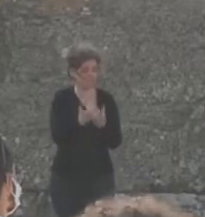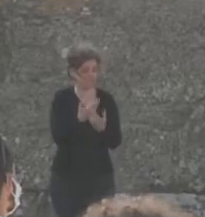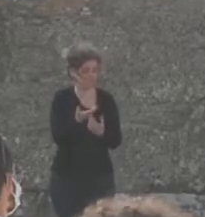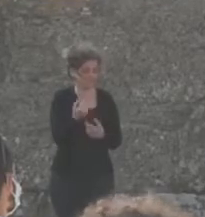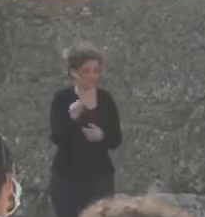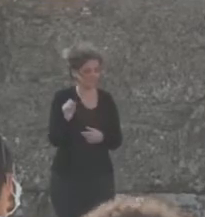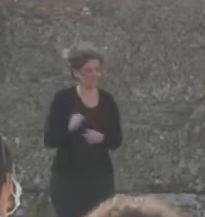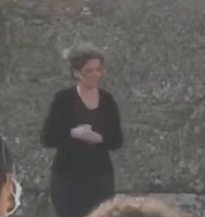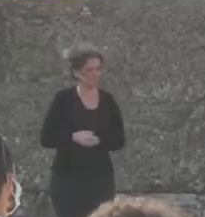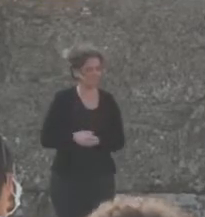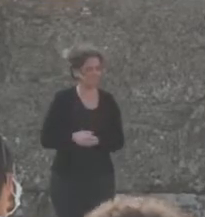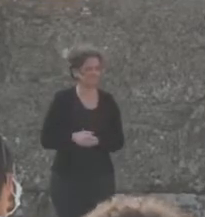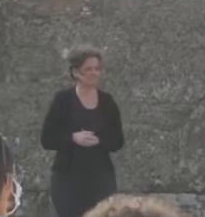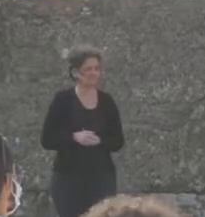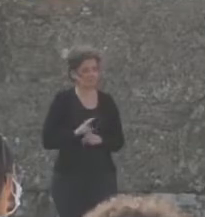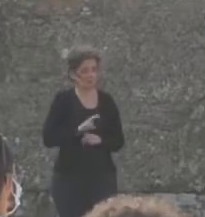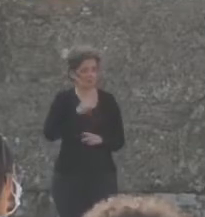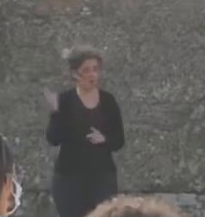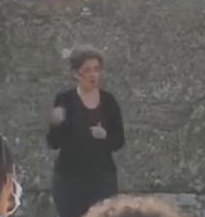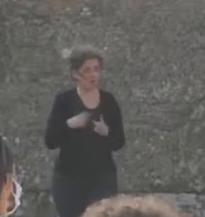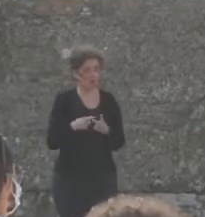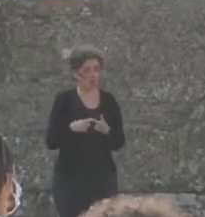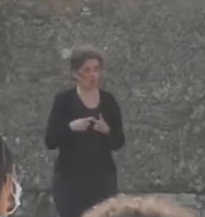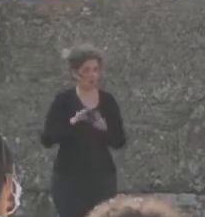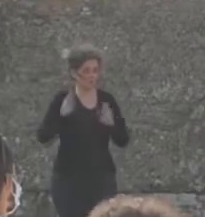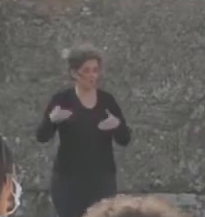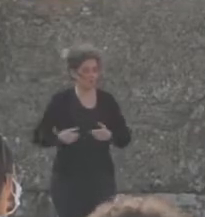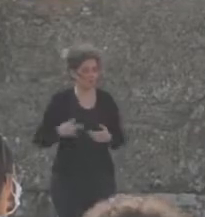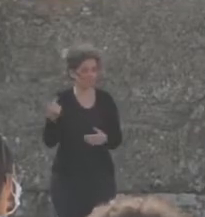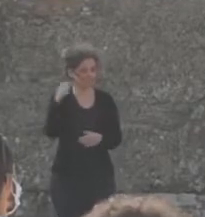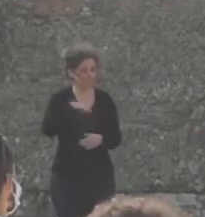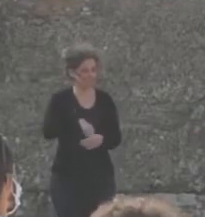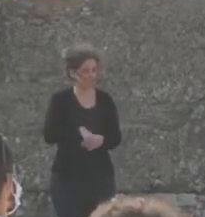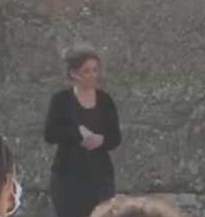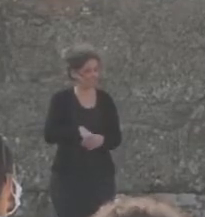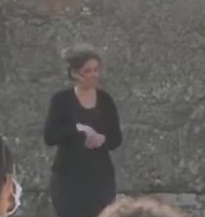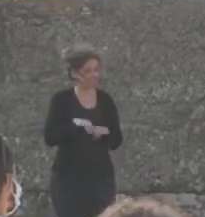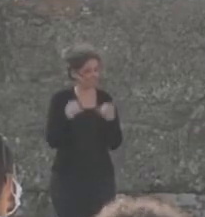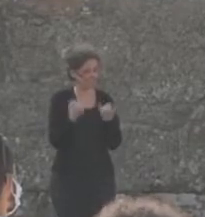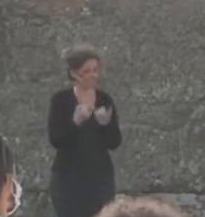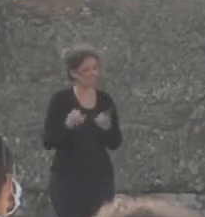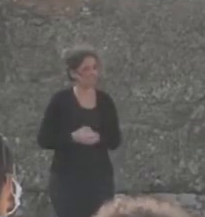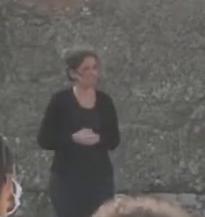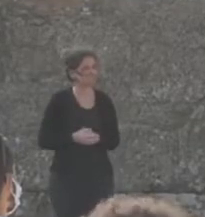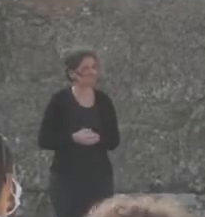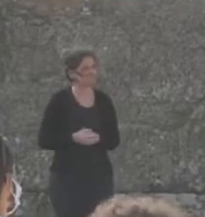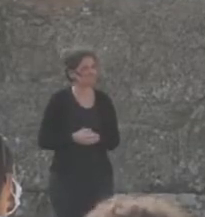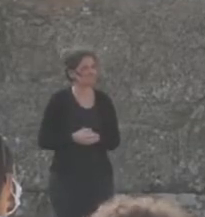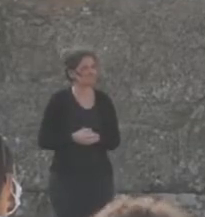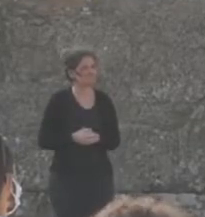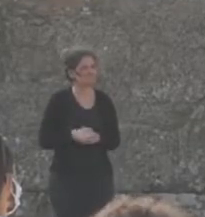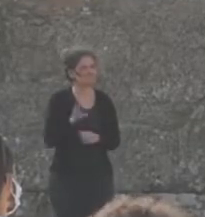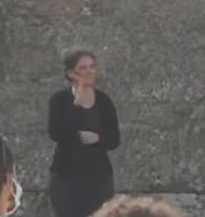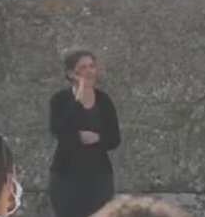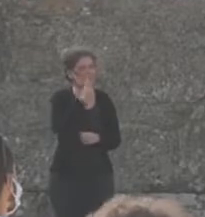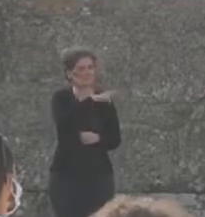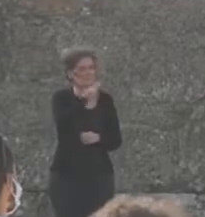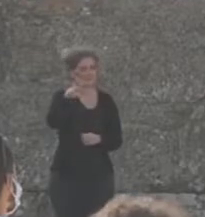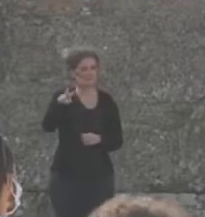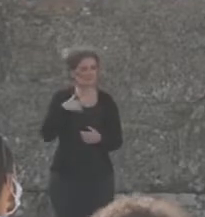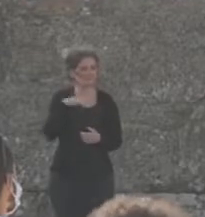por isto, non? O outro pois regresou a illa. Como dicía na visita,